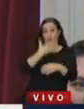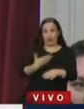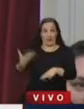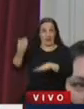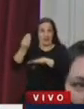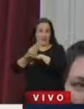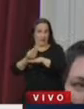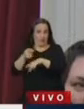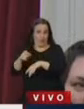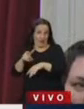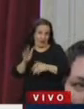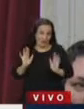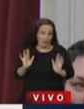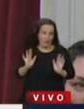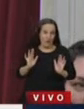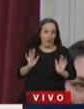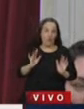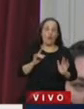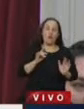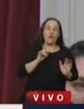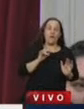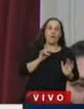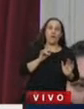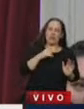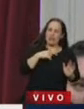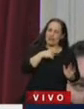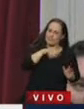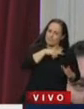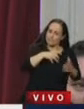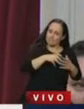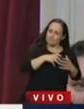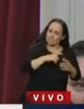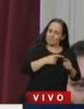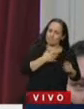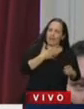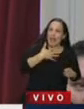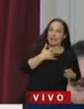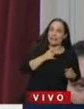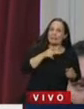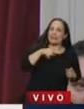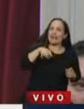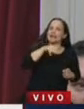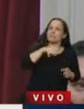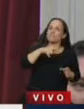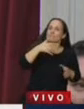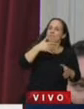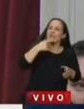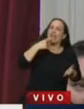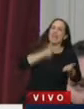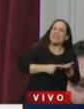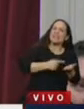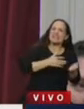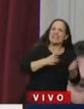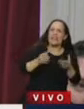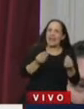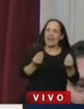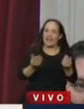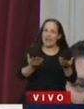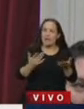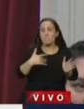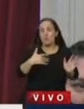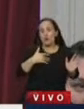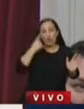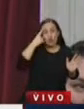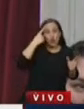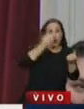general, después en particular en contra de muchos artículos. Otra forma es directamente la abstención. La abstención tampoco es un voto en contra. No es un palo en la